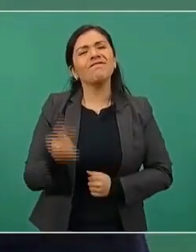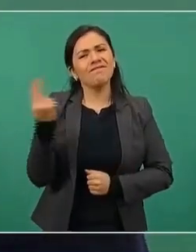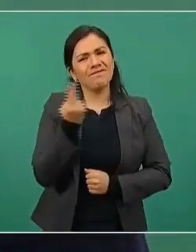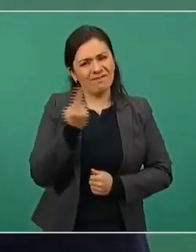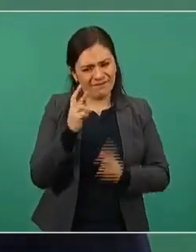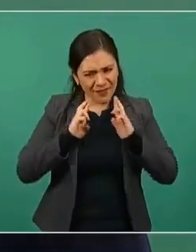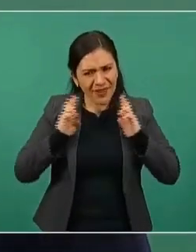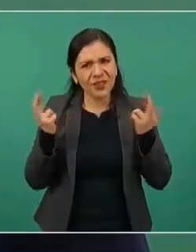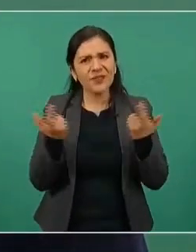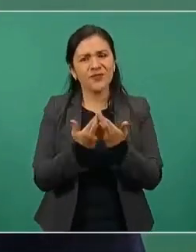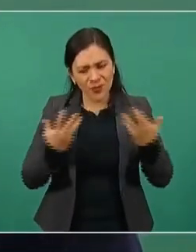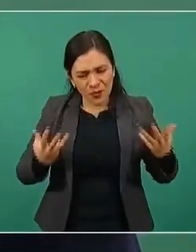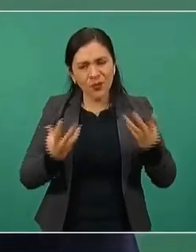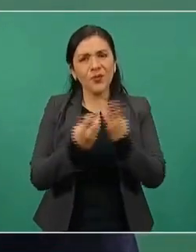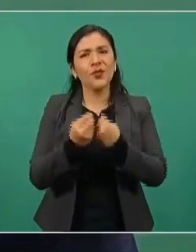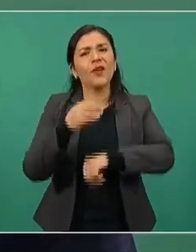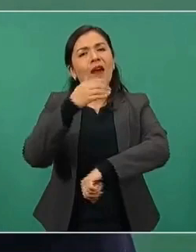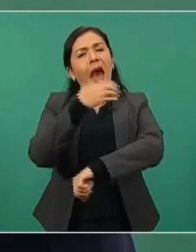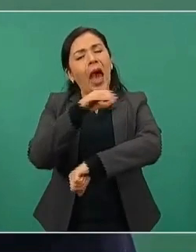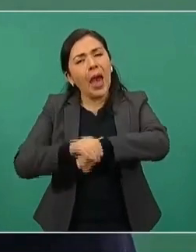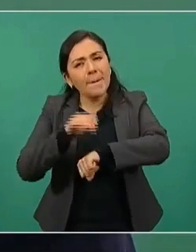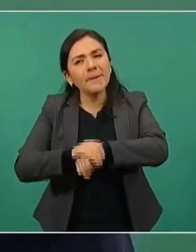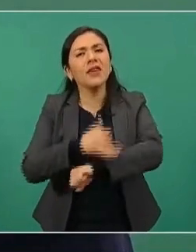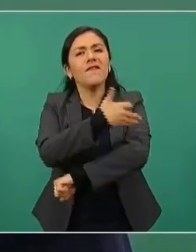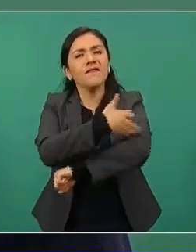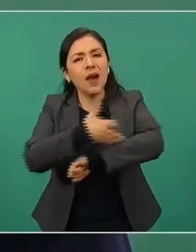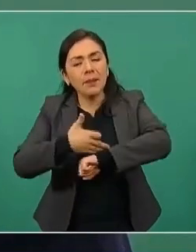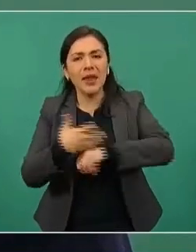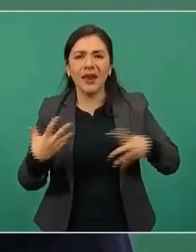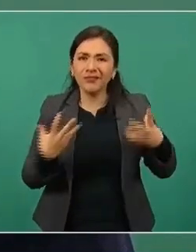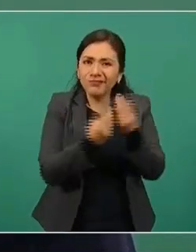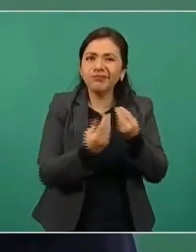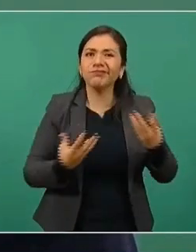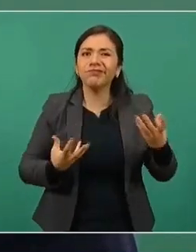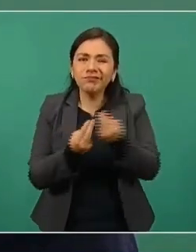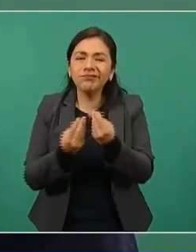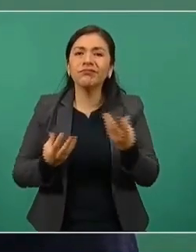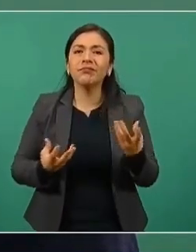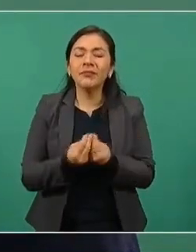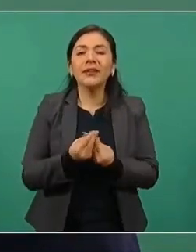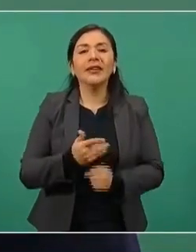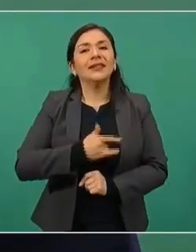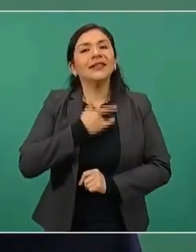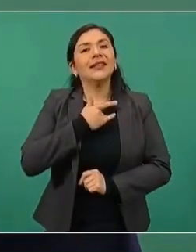reunirnos con familiares, con amigos, para